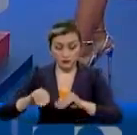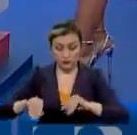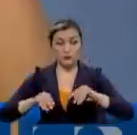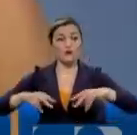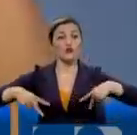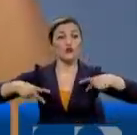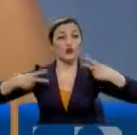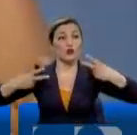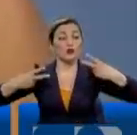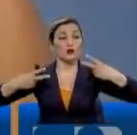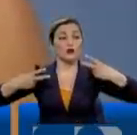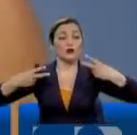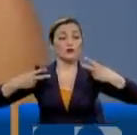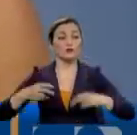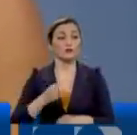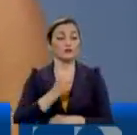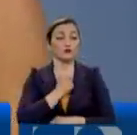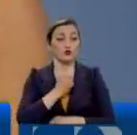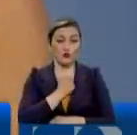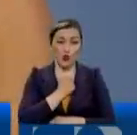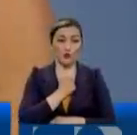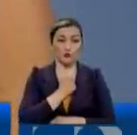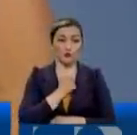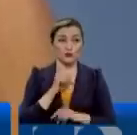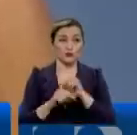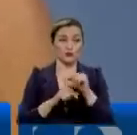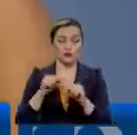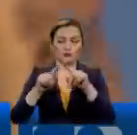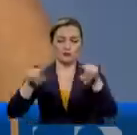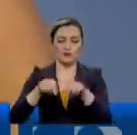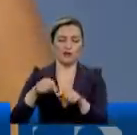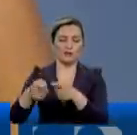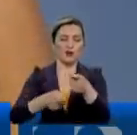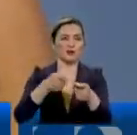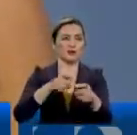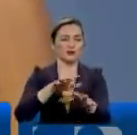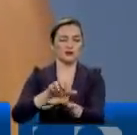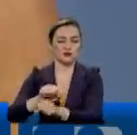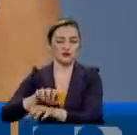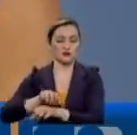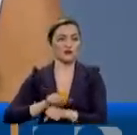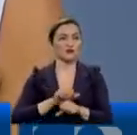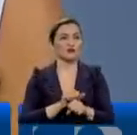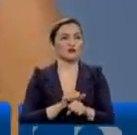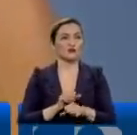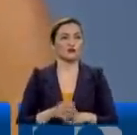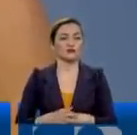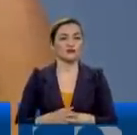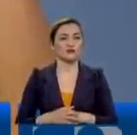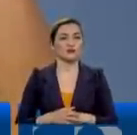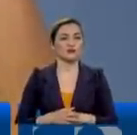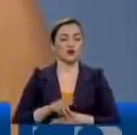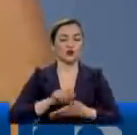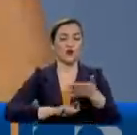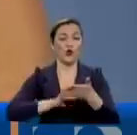donde él vive ahora era propio, sin embargo, él poco a poco fue vendiendo, ya se apropiaron las otras personas y hay una cláusula en